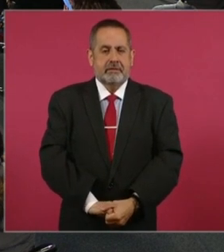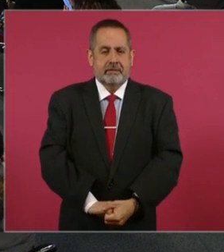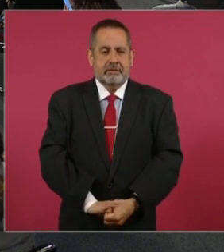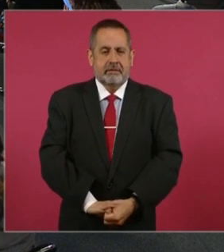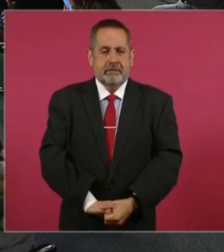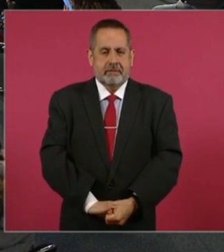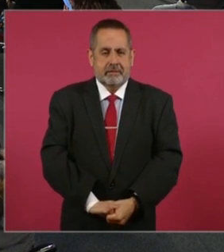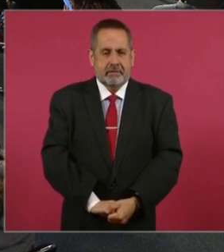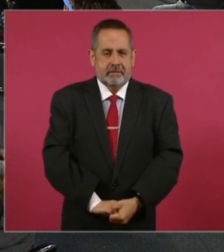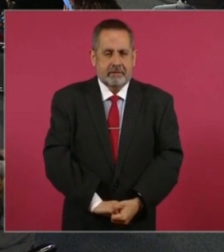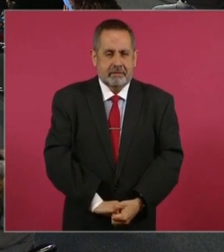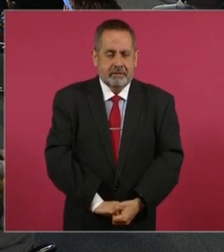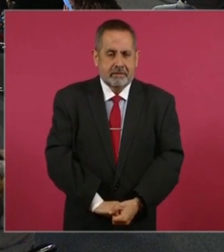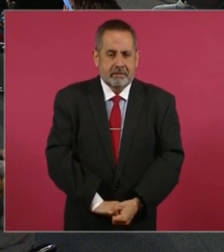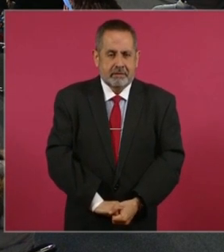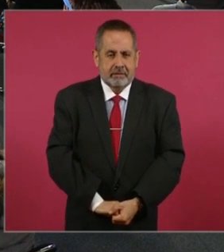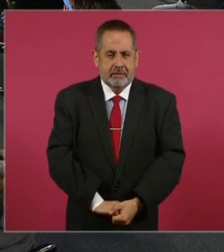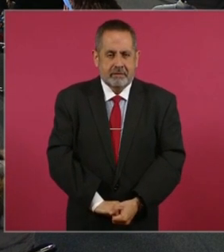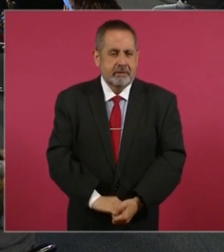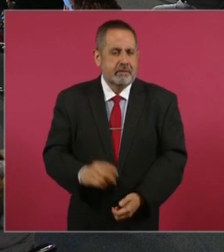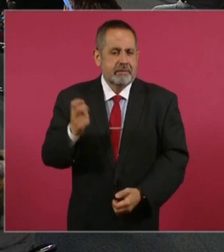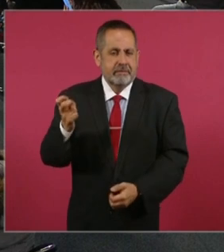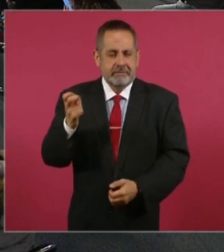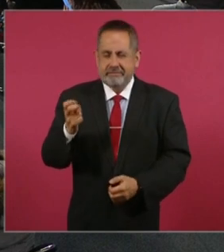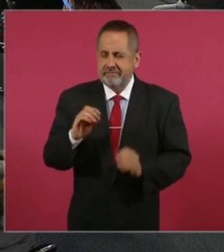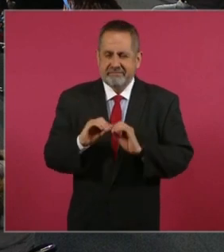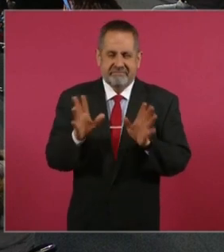este es el asunto